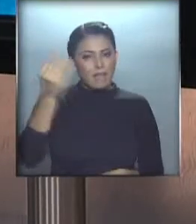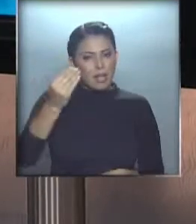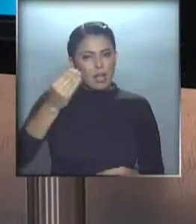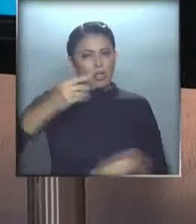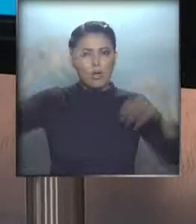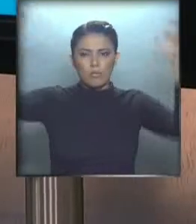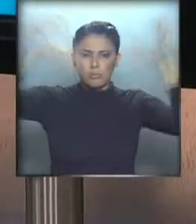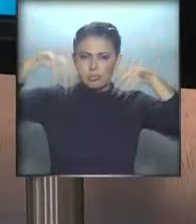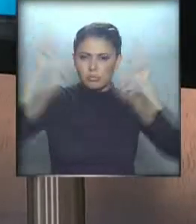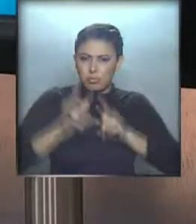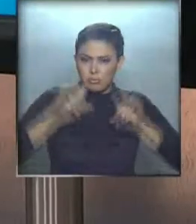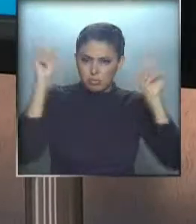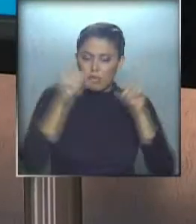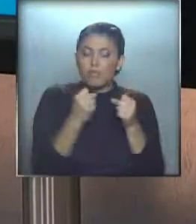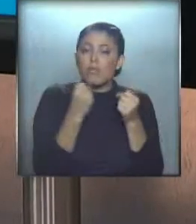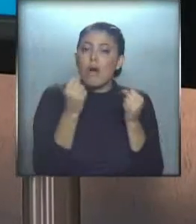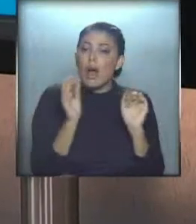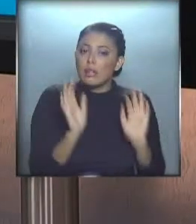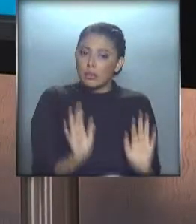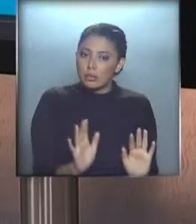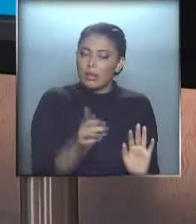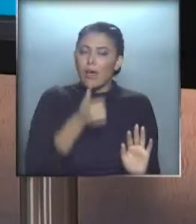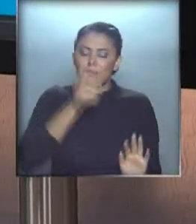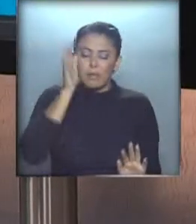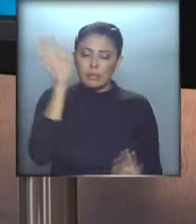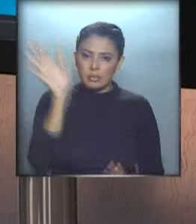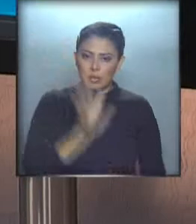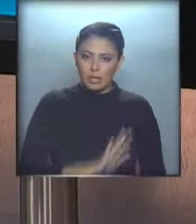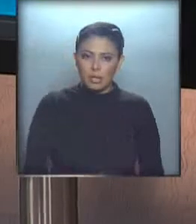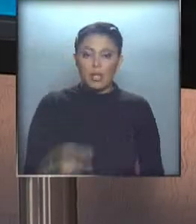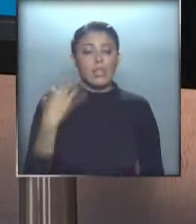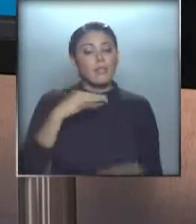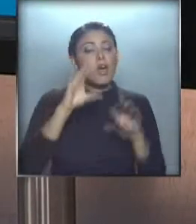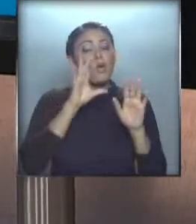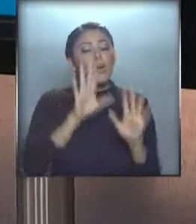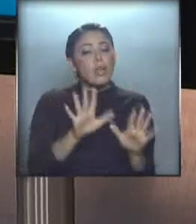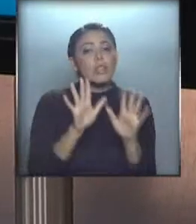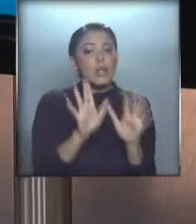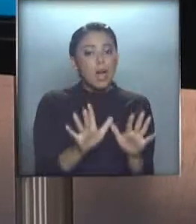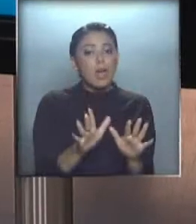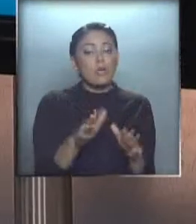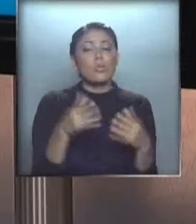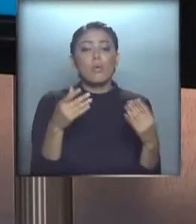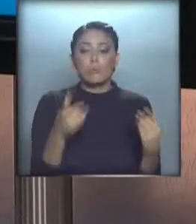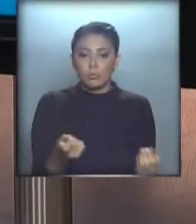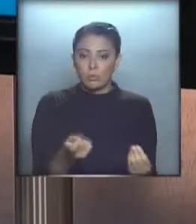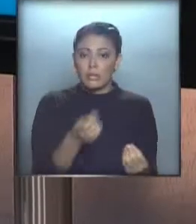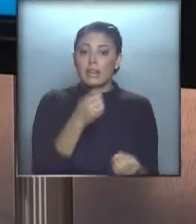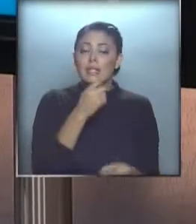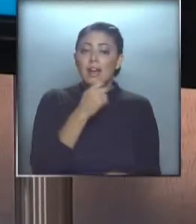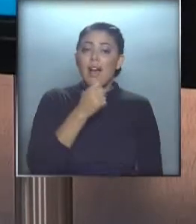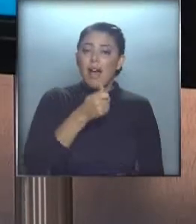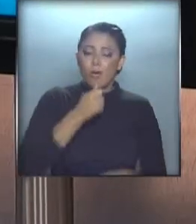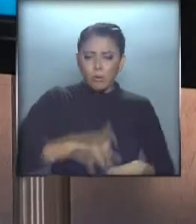algunas tormentas fuertes, fuertes, con mucha agua. Vayan con atención porque se ha acumulado mucha, mucha agua